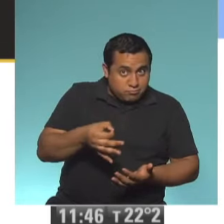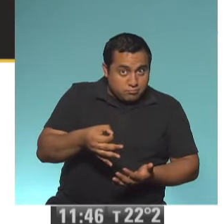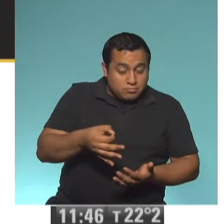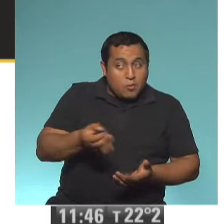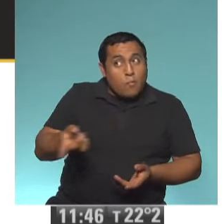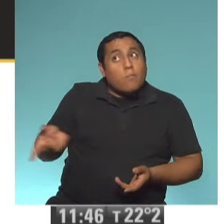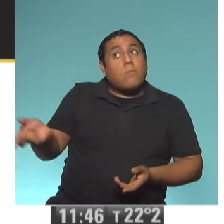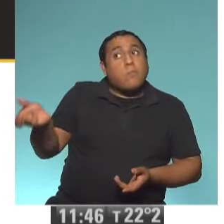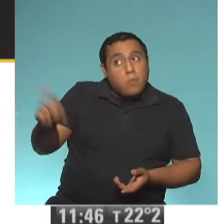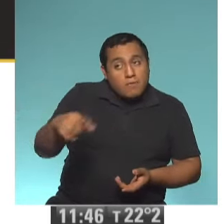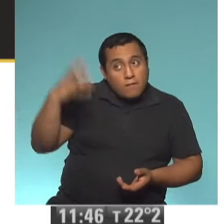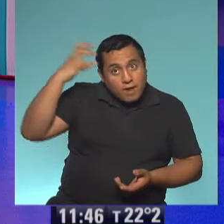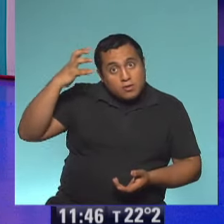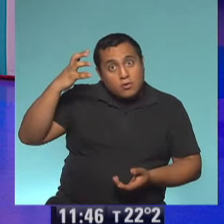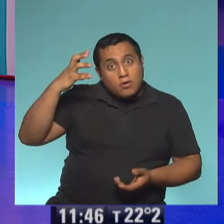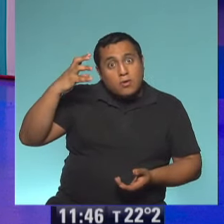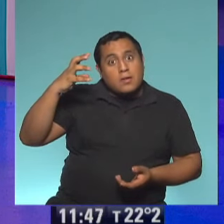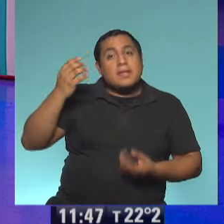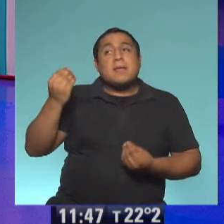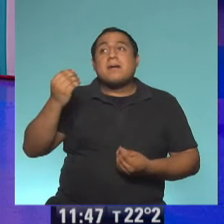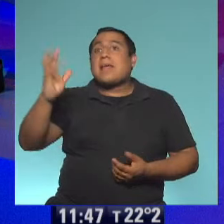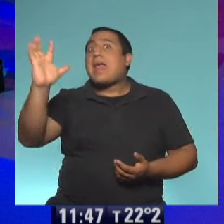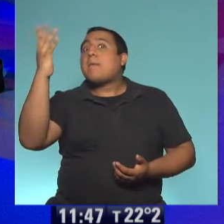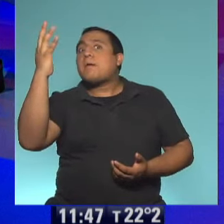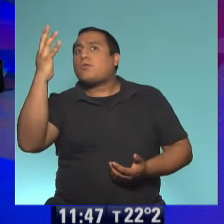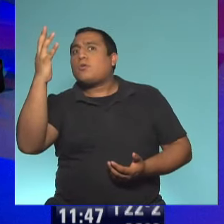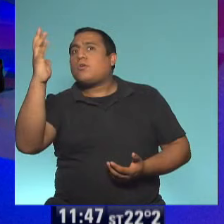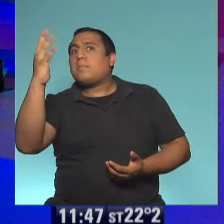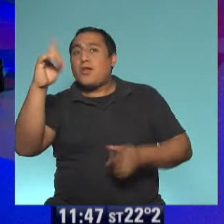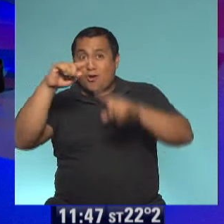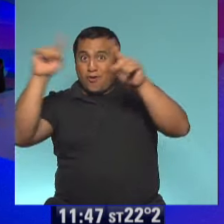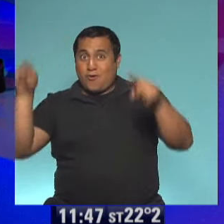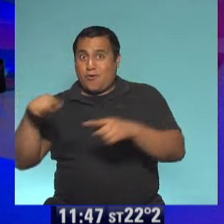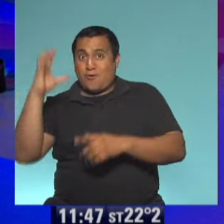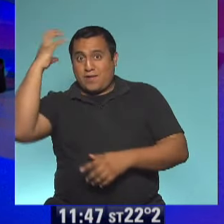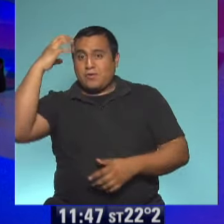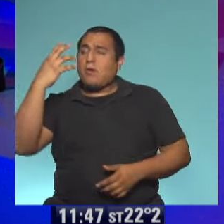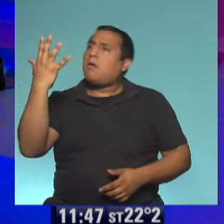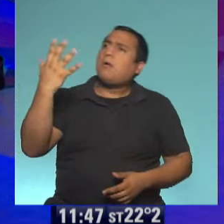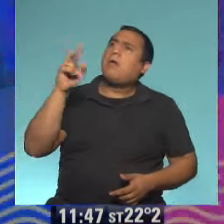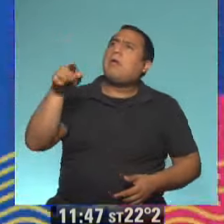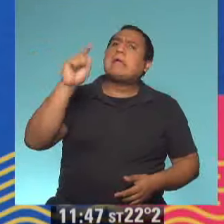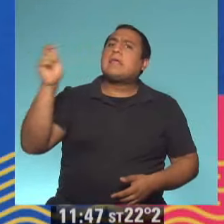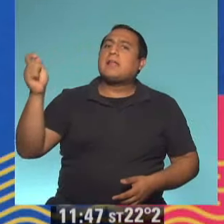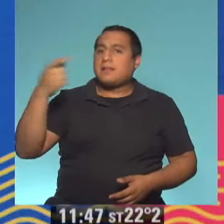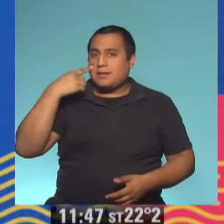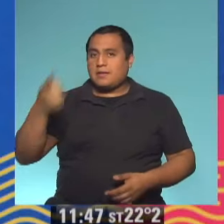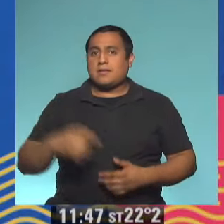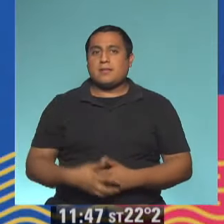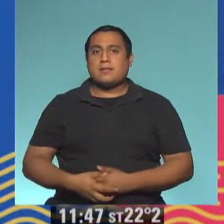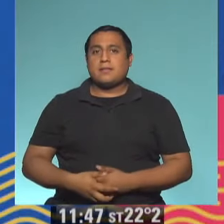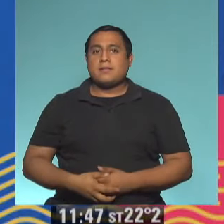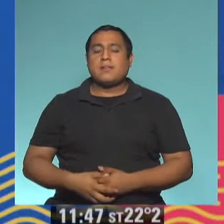baño. ¿Y qué pasa en el espejo del baño? ¿Quiénes están ahí? ¿Quiénes están ahí? A ver, veamos la imagen.